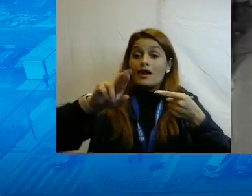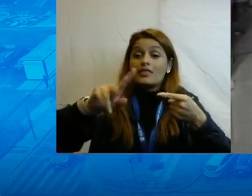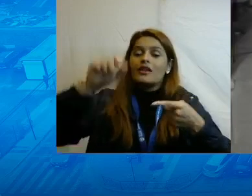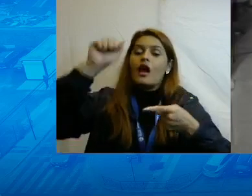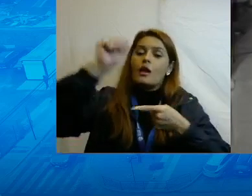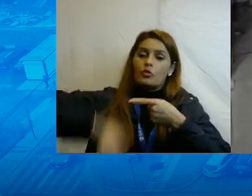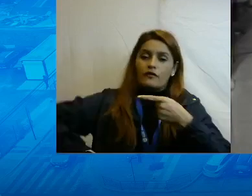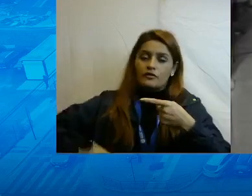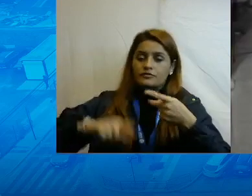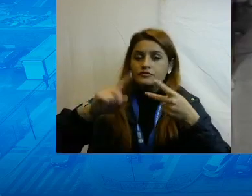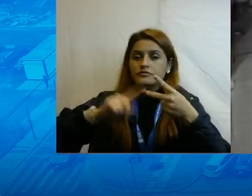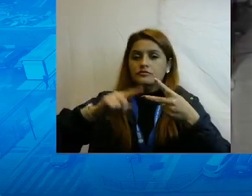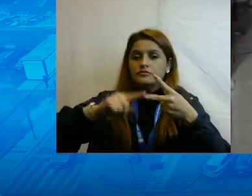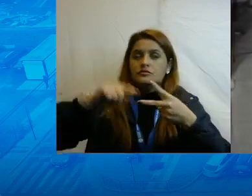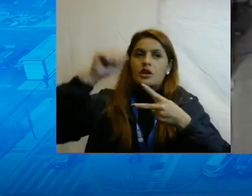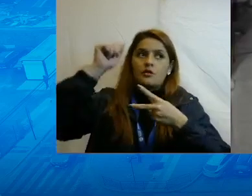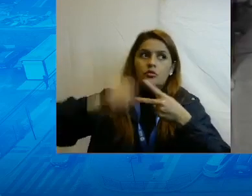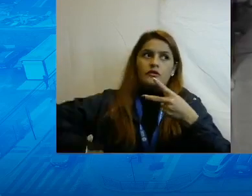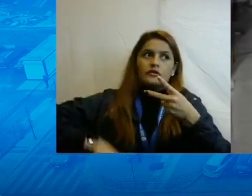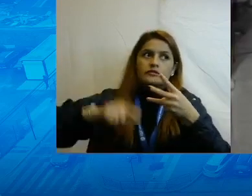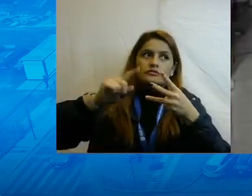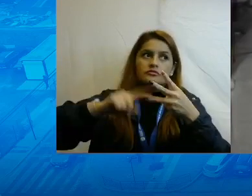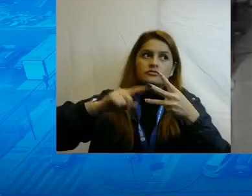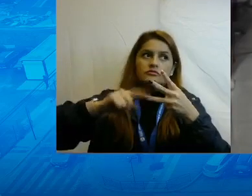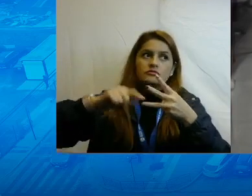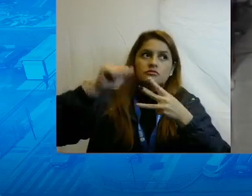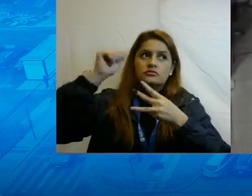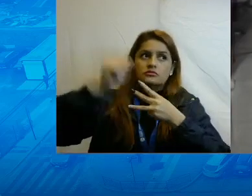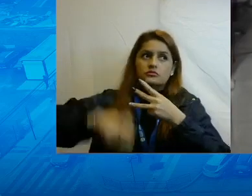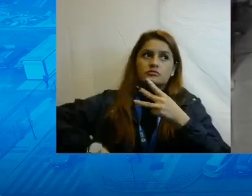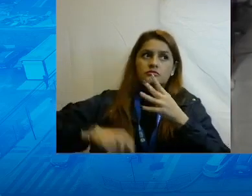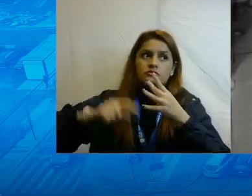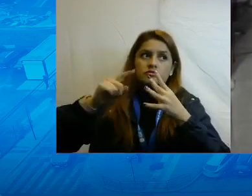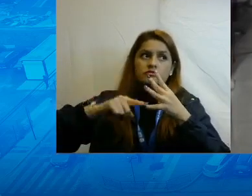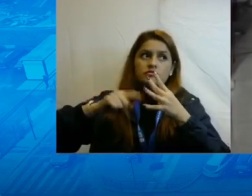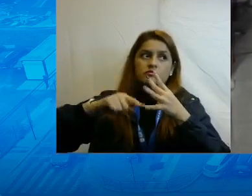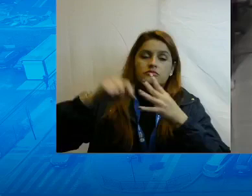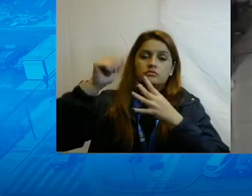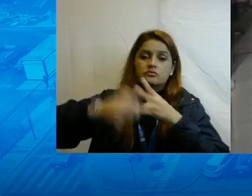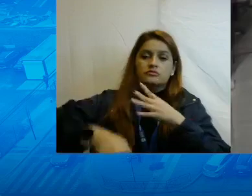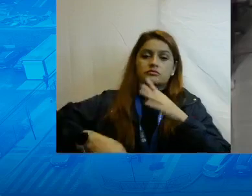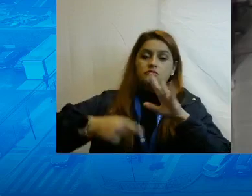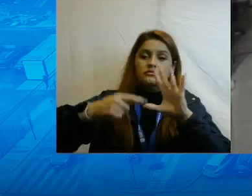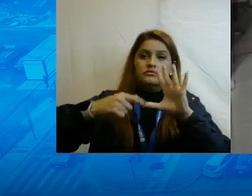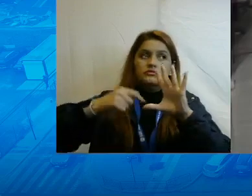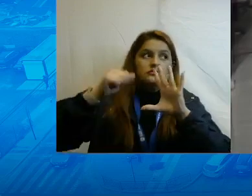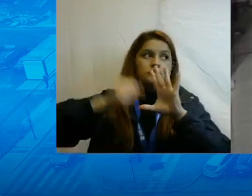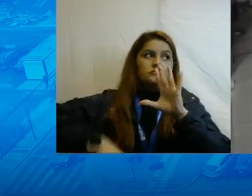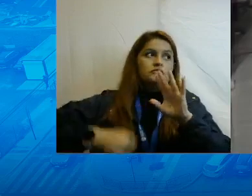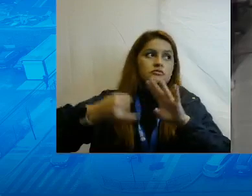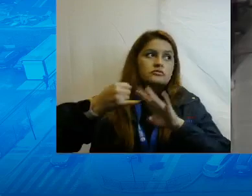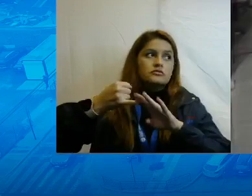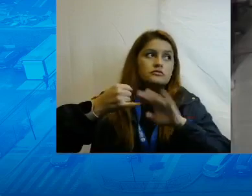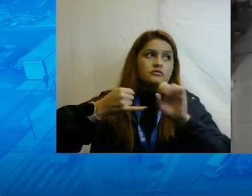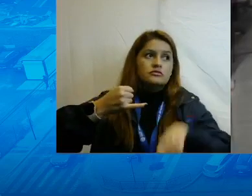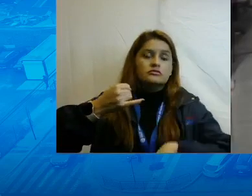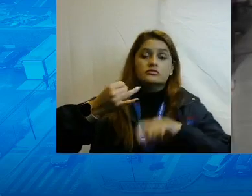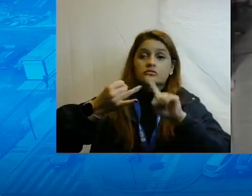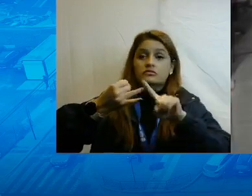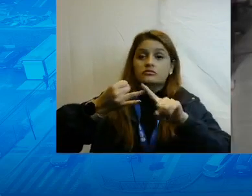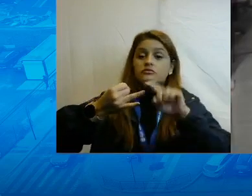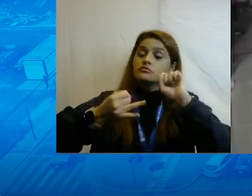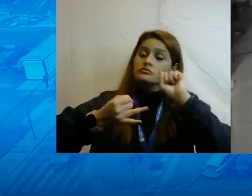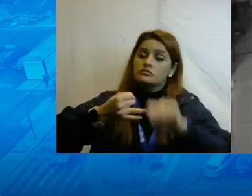Apruebo. Domínguez. Apruebo. Alarcón. Apruebo. Enríquez. Apruebo. Cavión. Apruebo. Pérez. Apruebo.